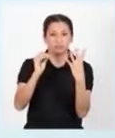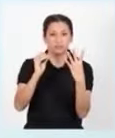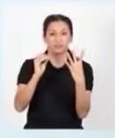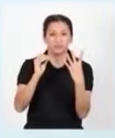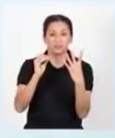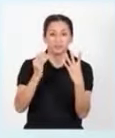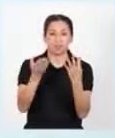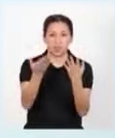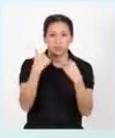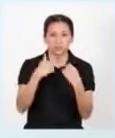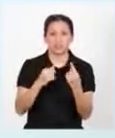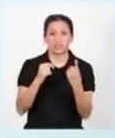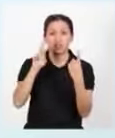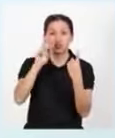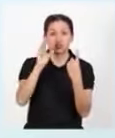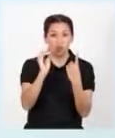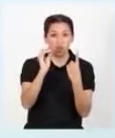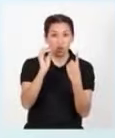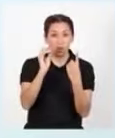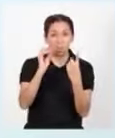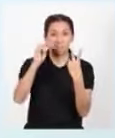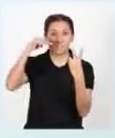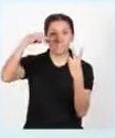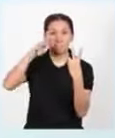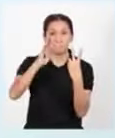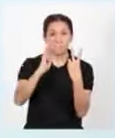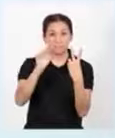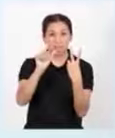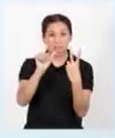Robalino. Muy bien. Vamos.